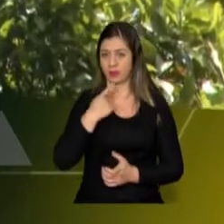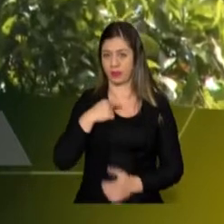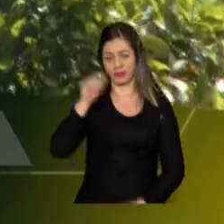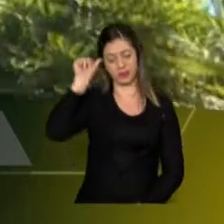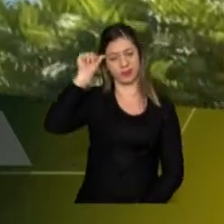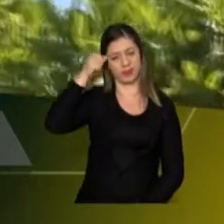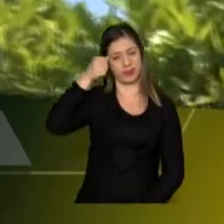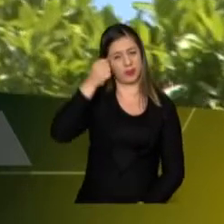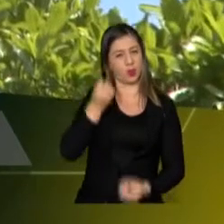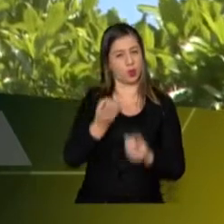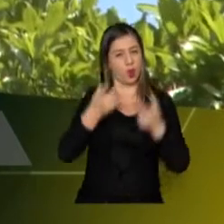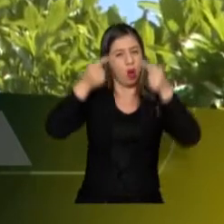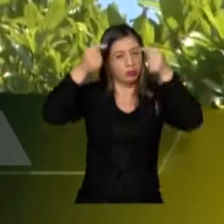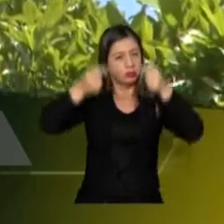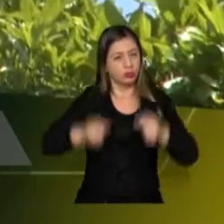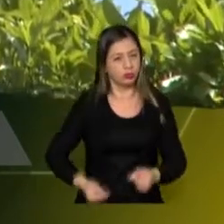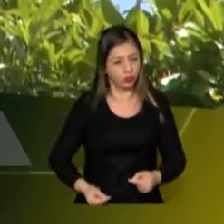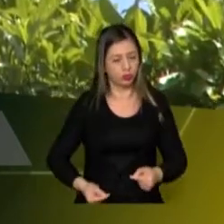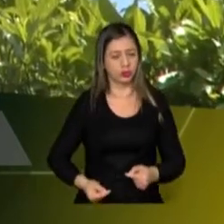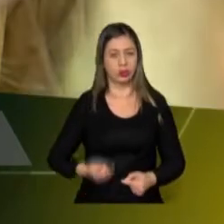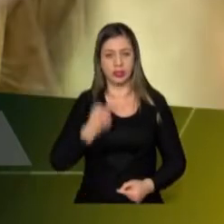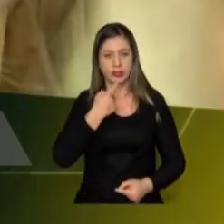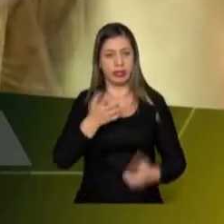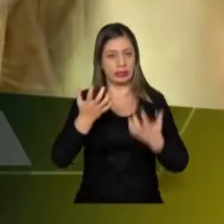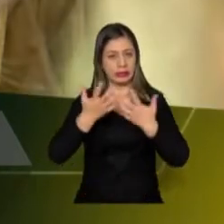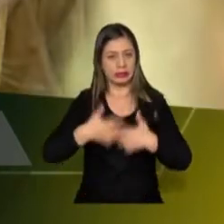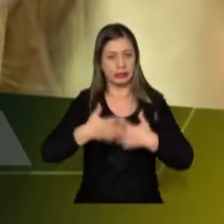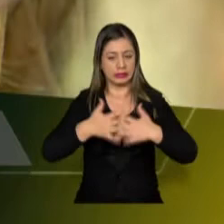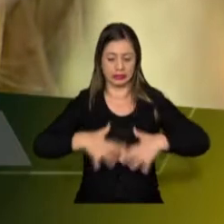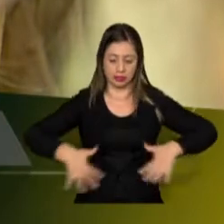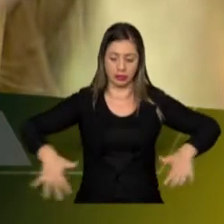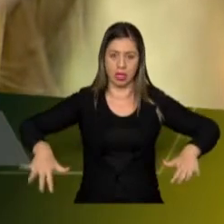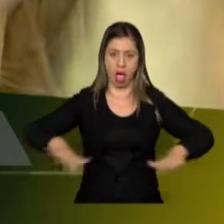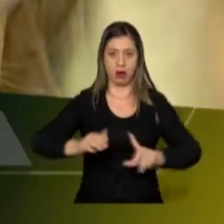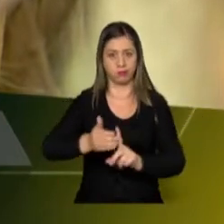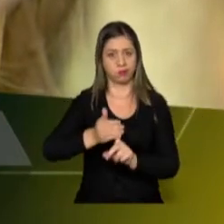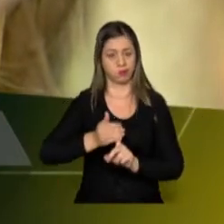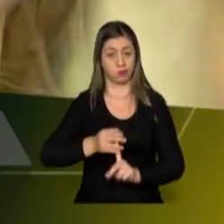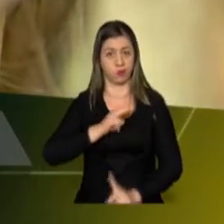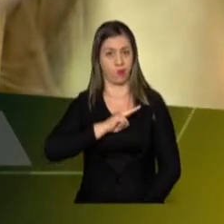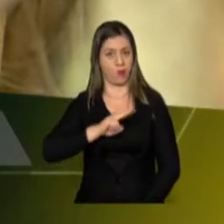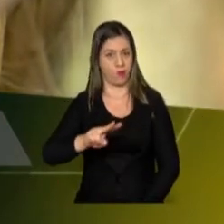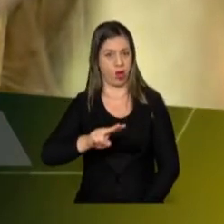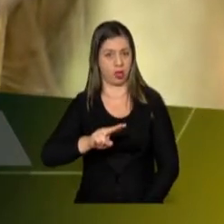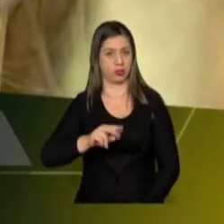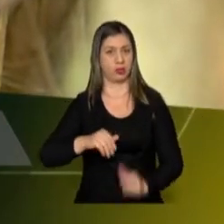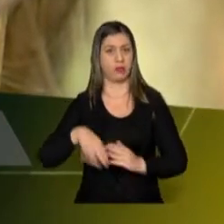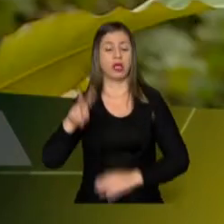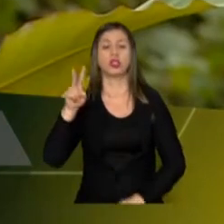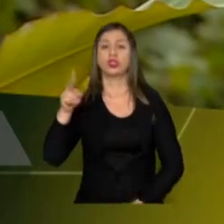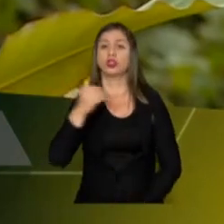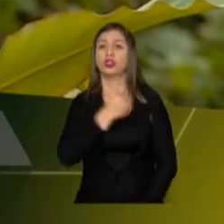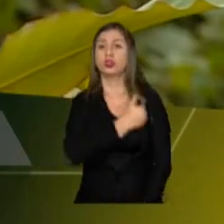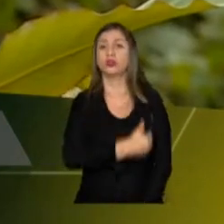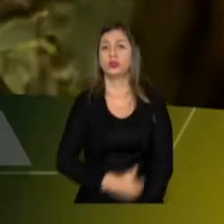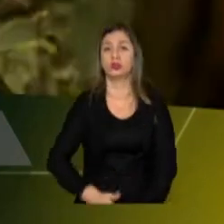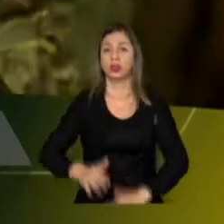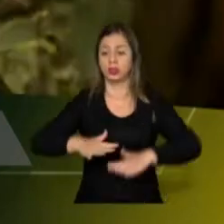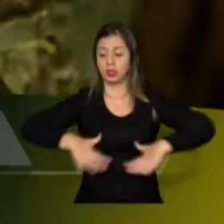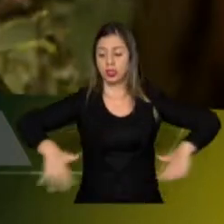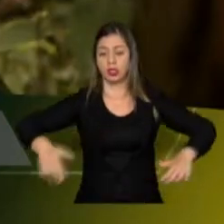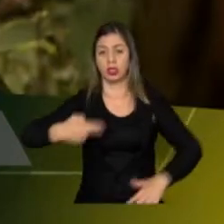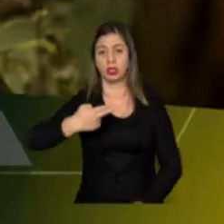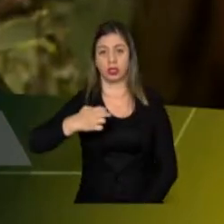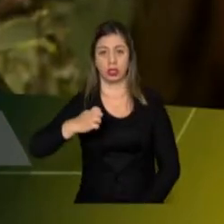recordar cifras. Y hablaba usted del Sistema Departamental de Áreas Protegidas. Nuestro departamento tiene un poco más de 2 millones de hectáreas y resulta